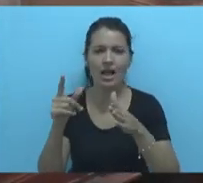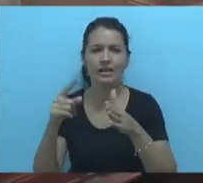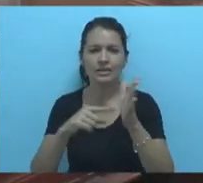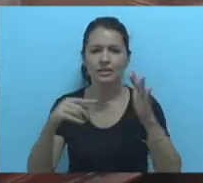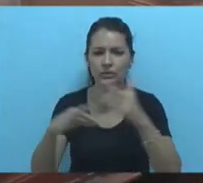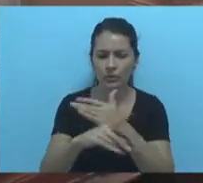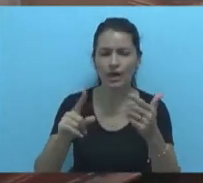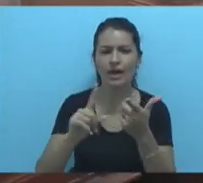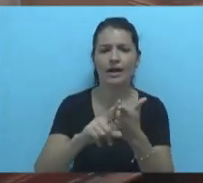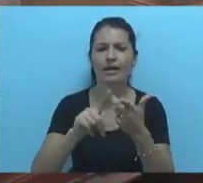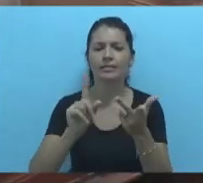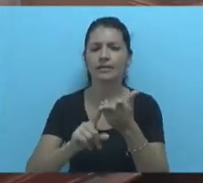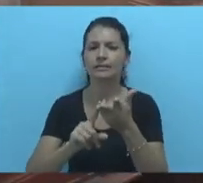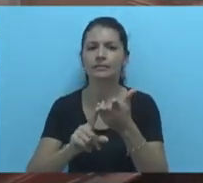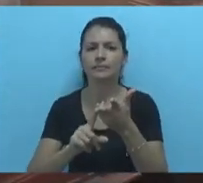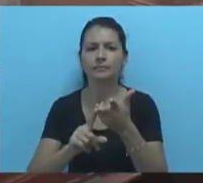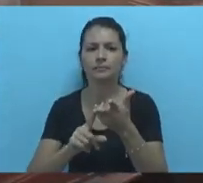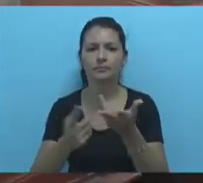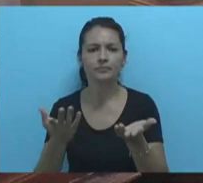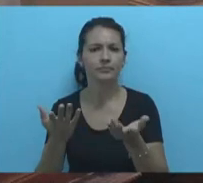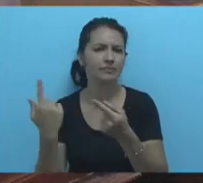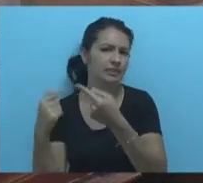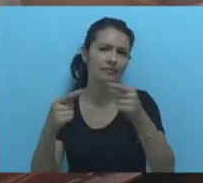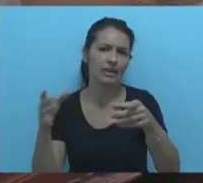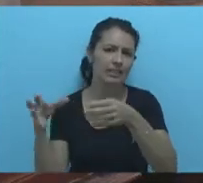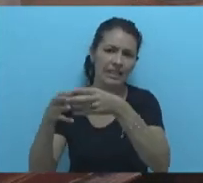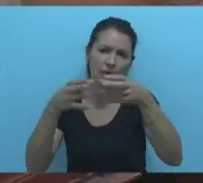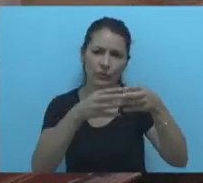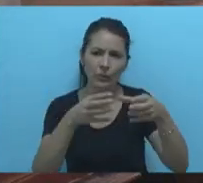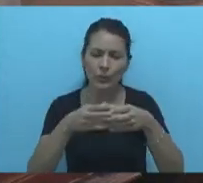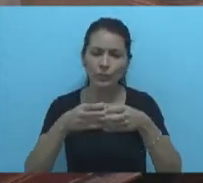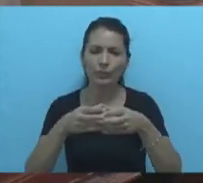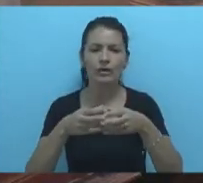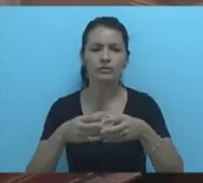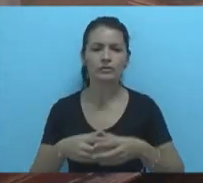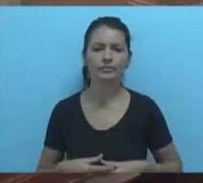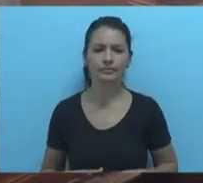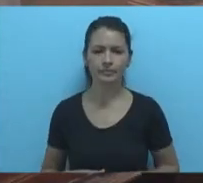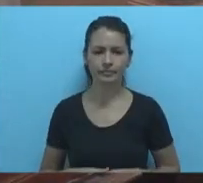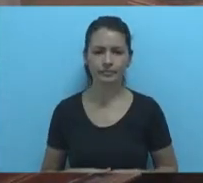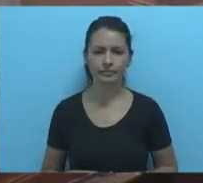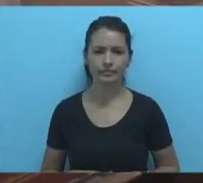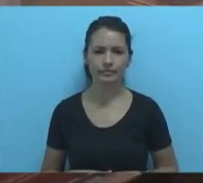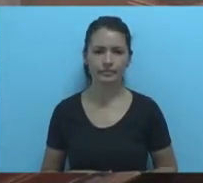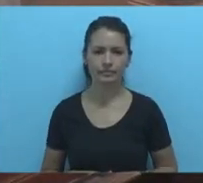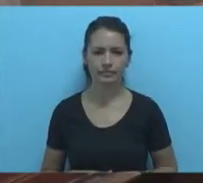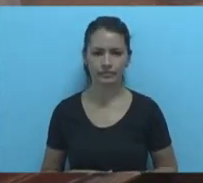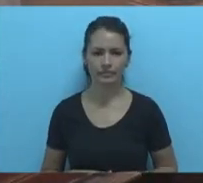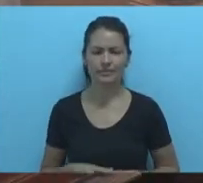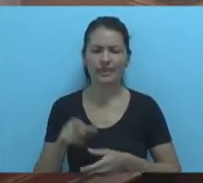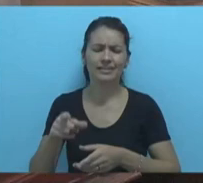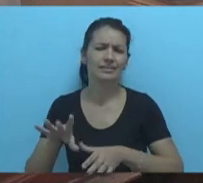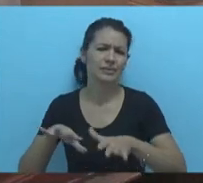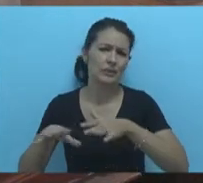autoridades locales del Partido Socialista, en el cual claramente intendentes de importantes ciudades con alta tasa de